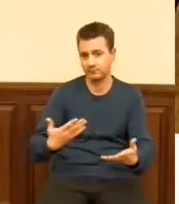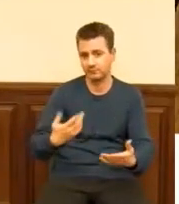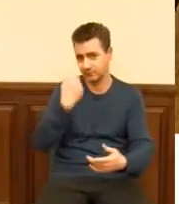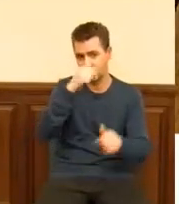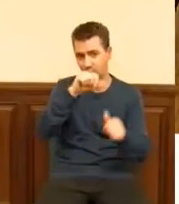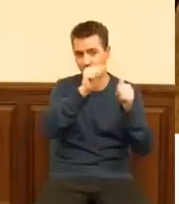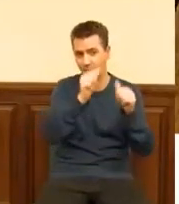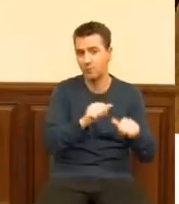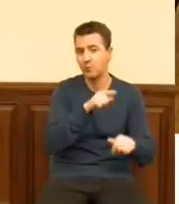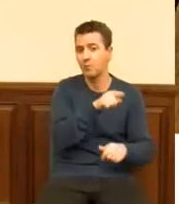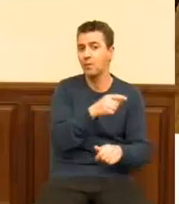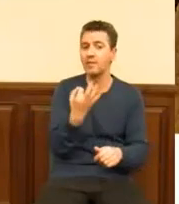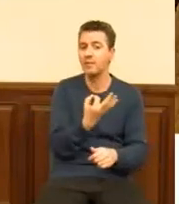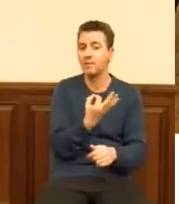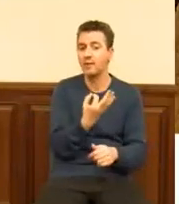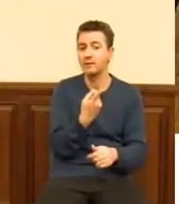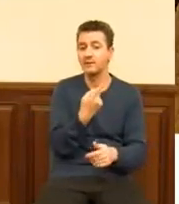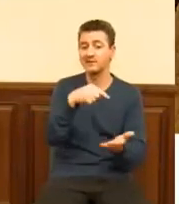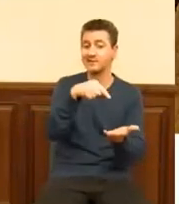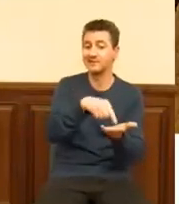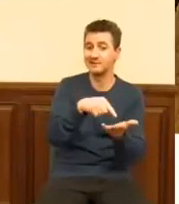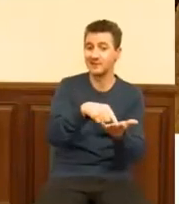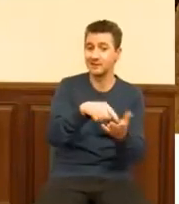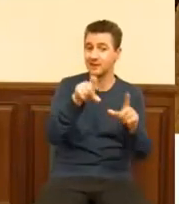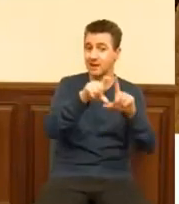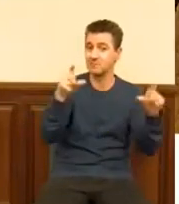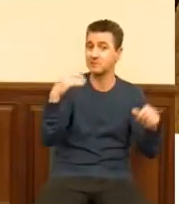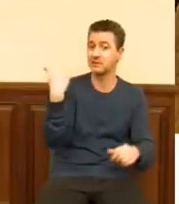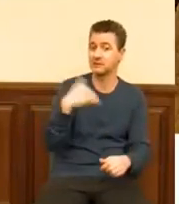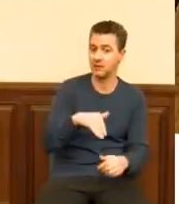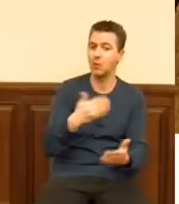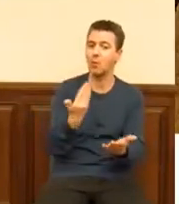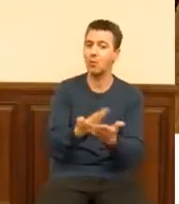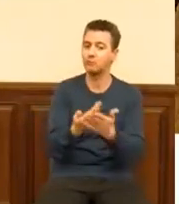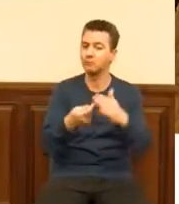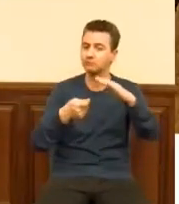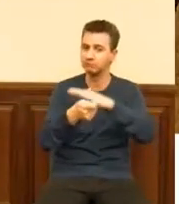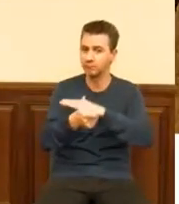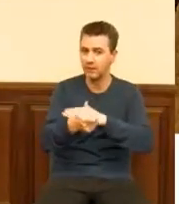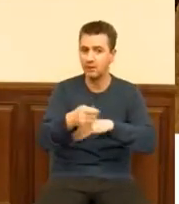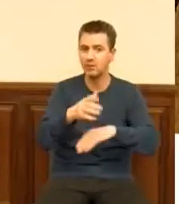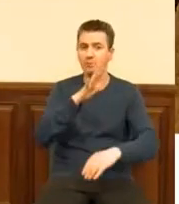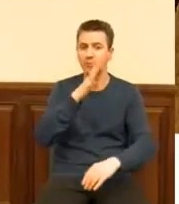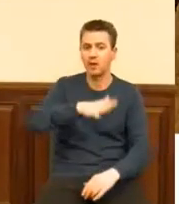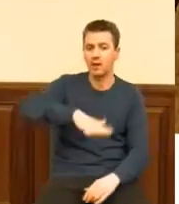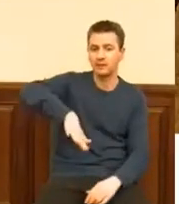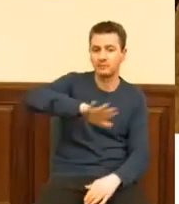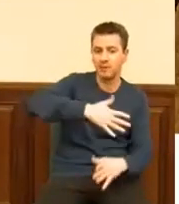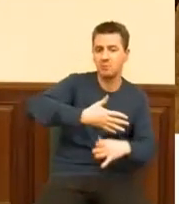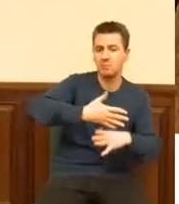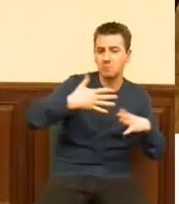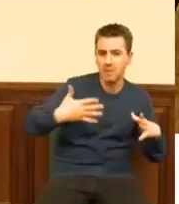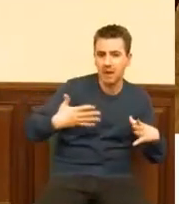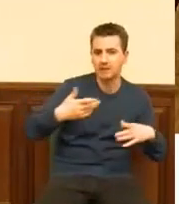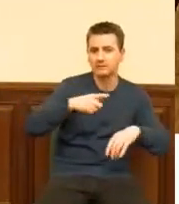la empresa ha pagado la tasa correspondiente por haber ocupado más espacio y más tiempo del acordado.